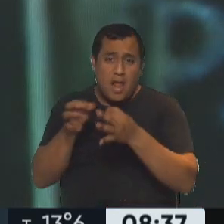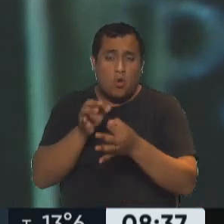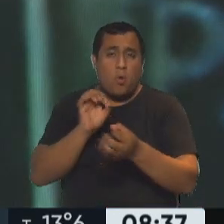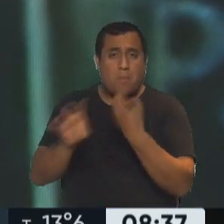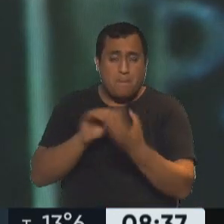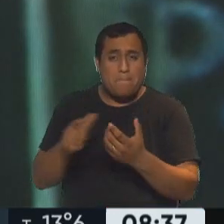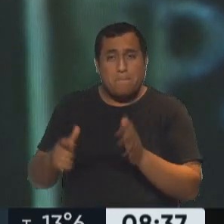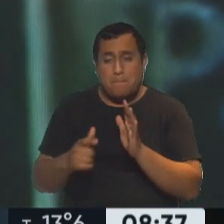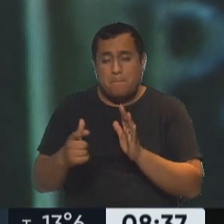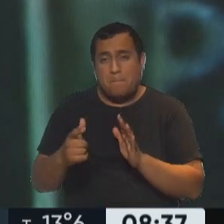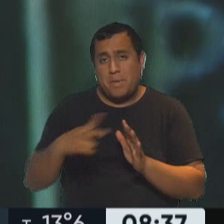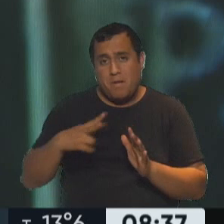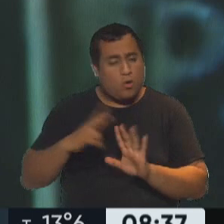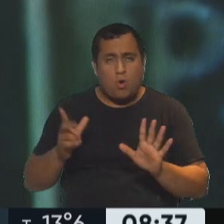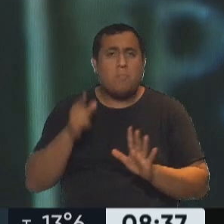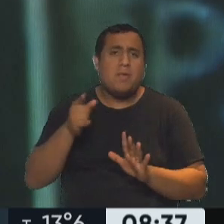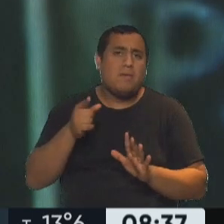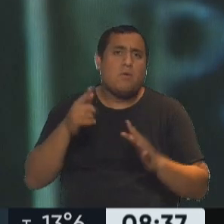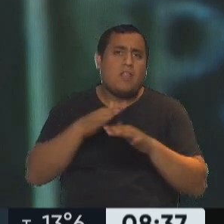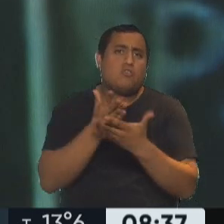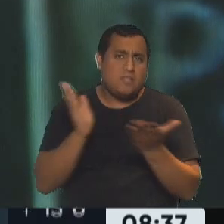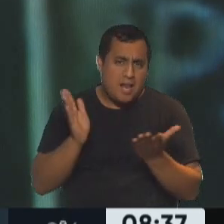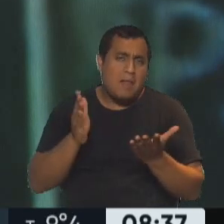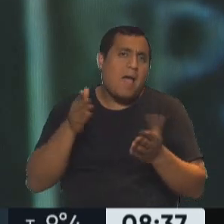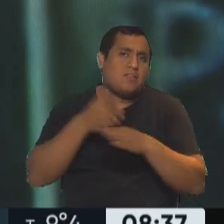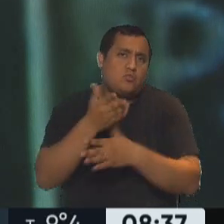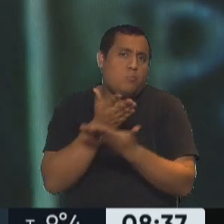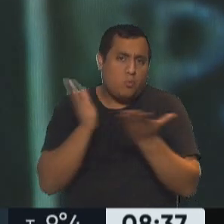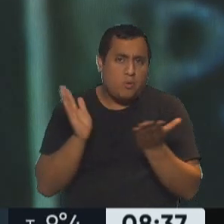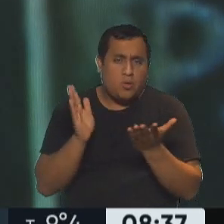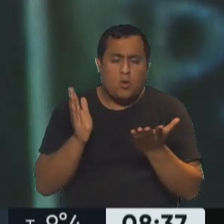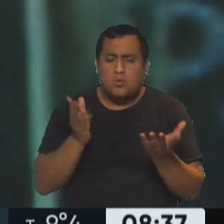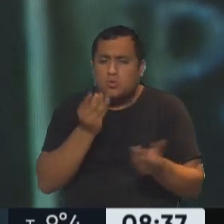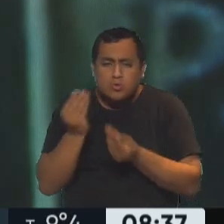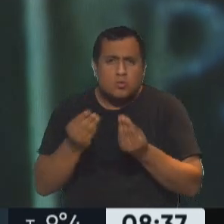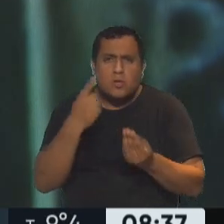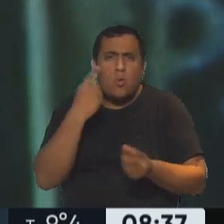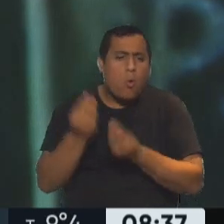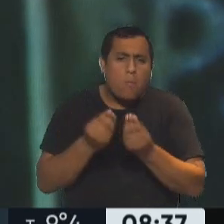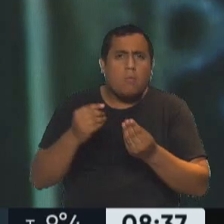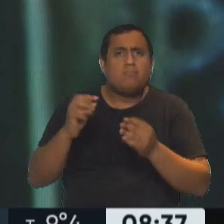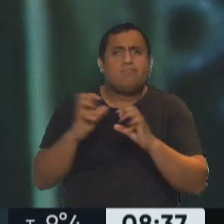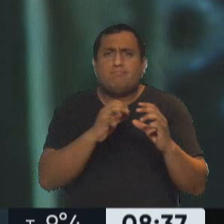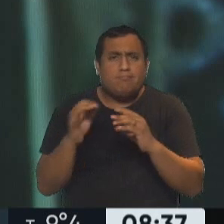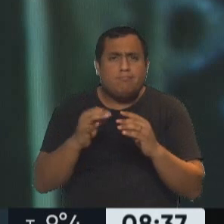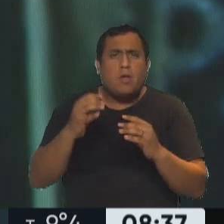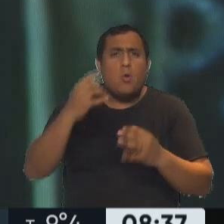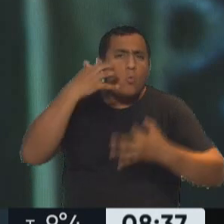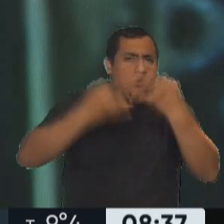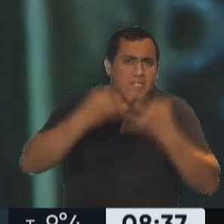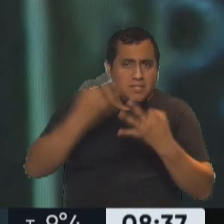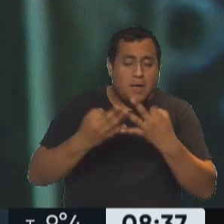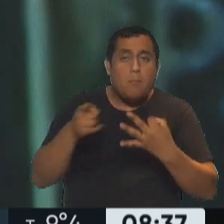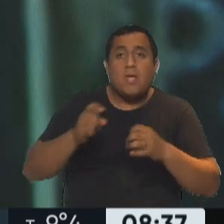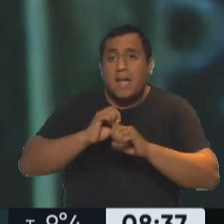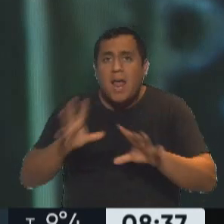red social que es de acceso público. Entonces ahí hay toda una discusión que es jurídica y que en este caso pasa a segundo plano, porque lo realmente